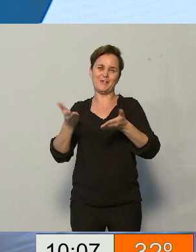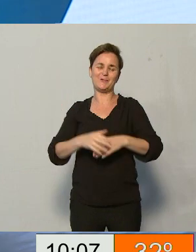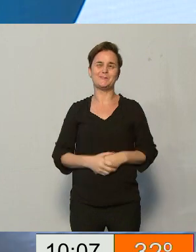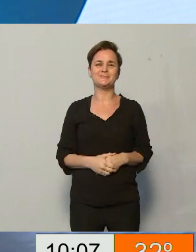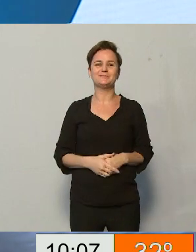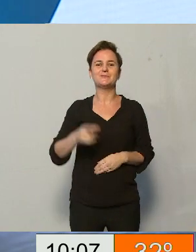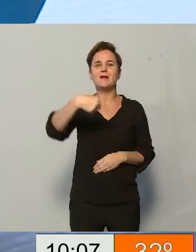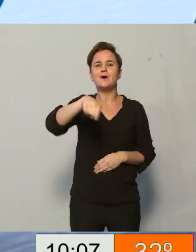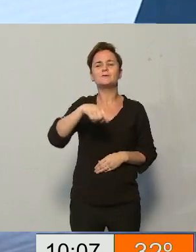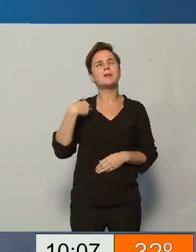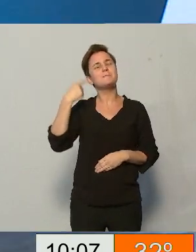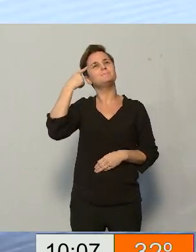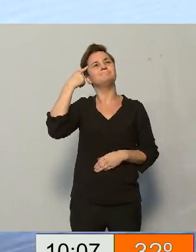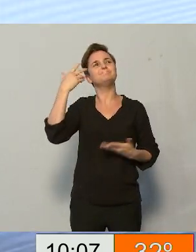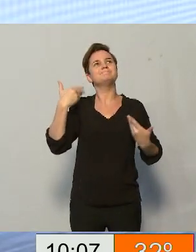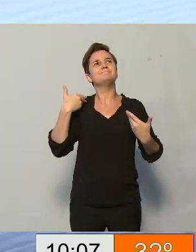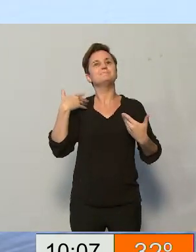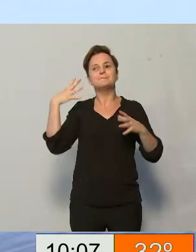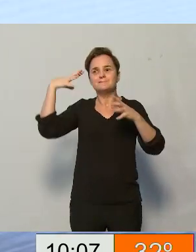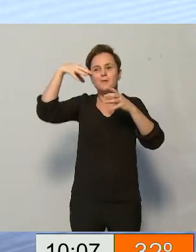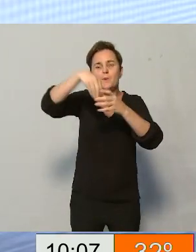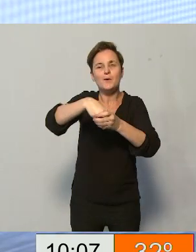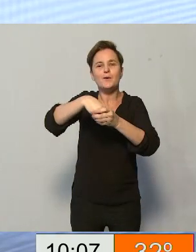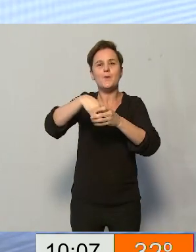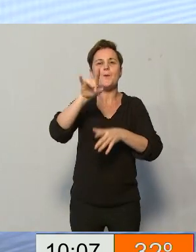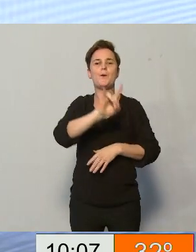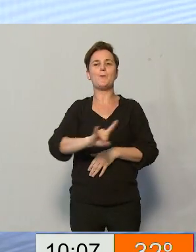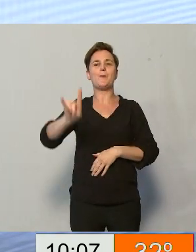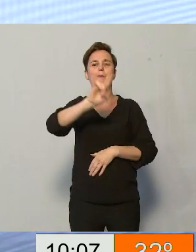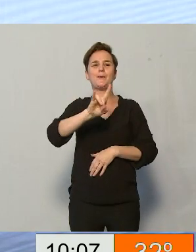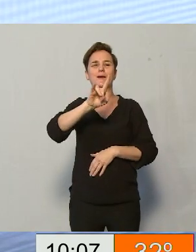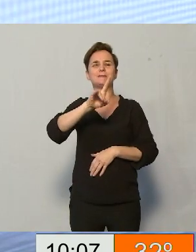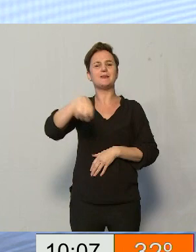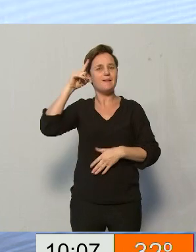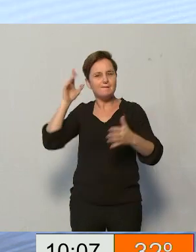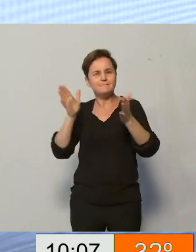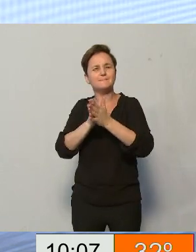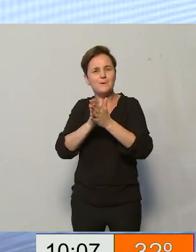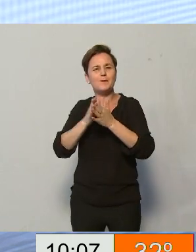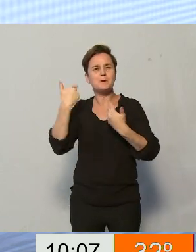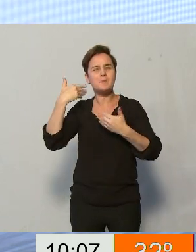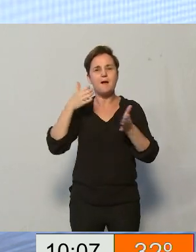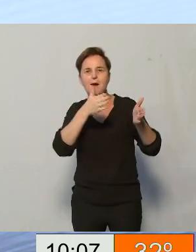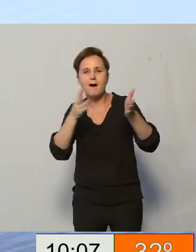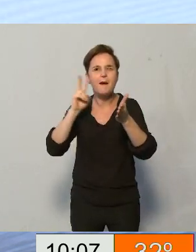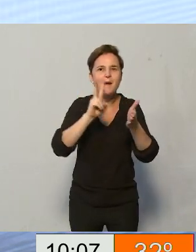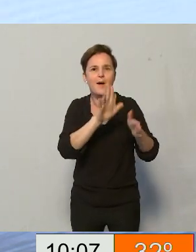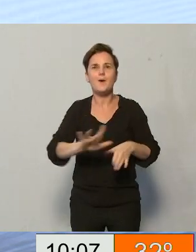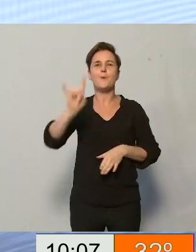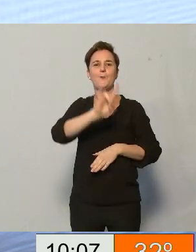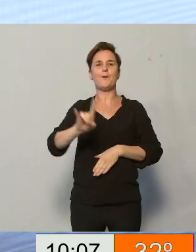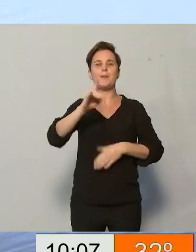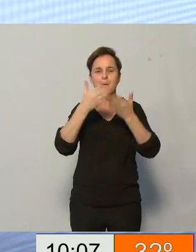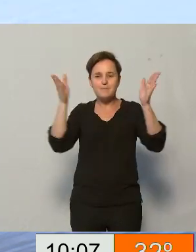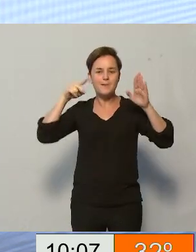que nos metamos un poco en lo que es el mundo universitario. Te invito a que juntos podamos recorrer la universidad